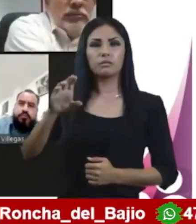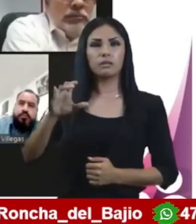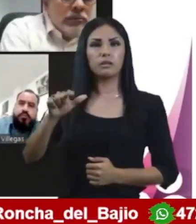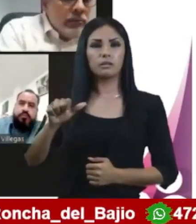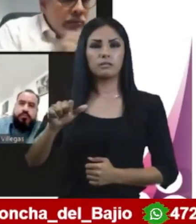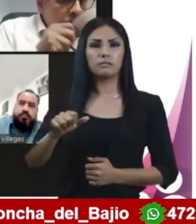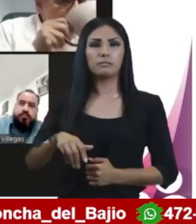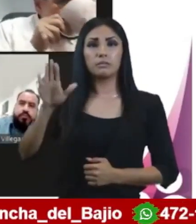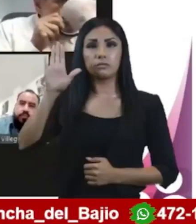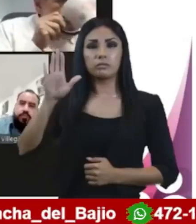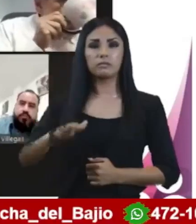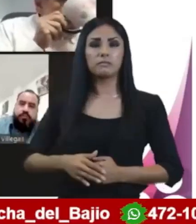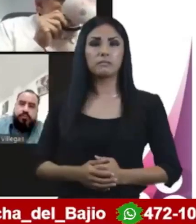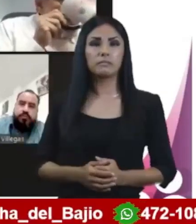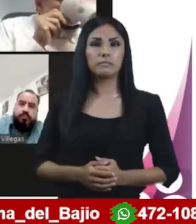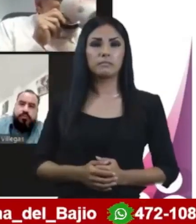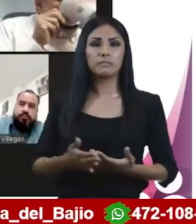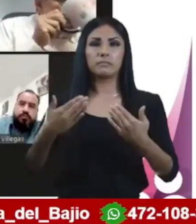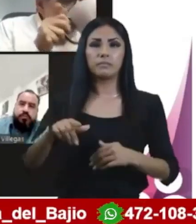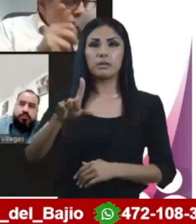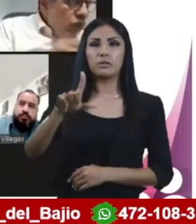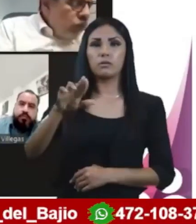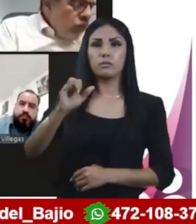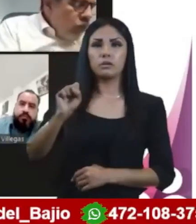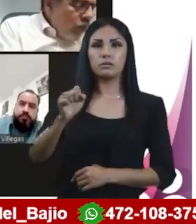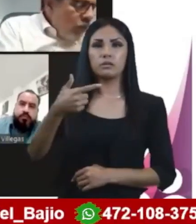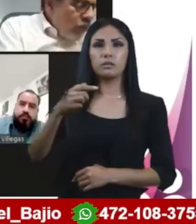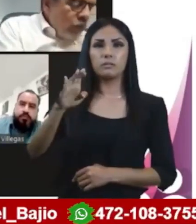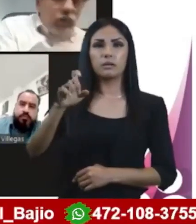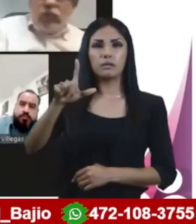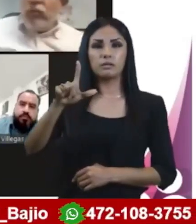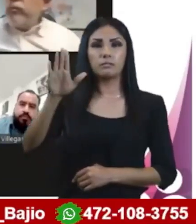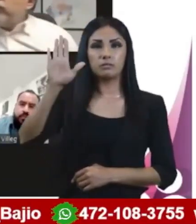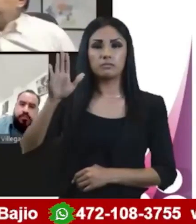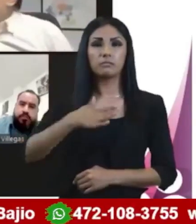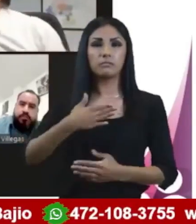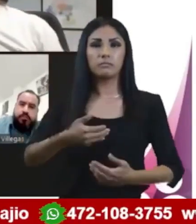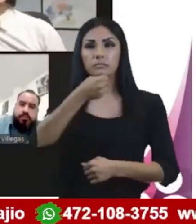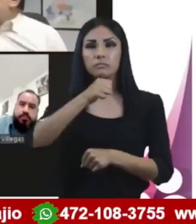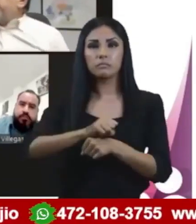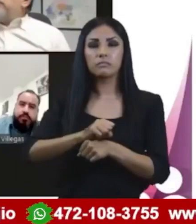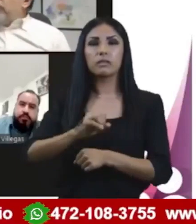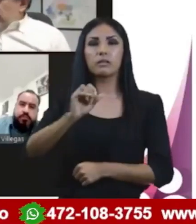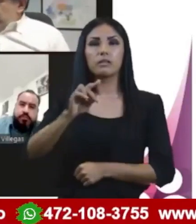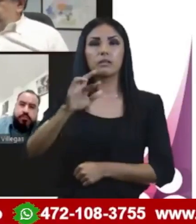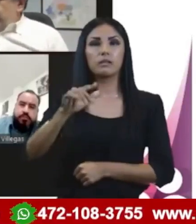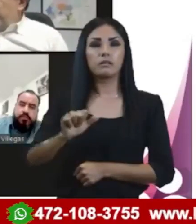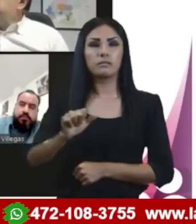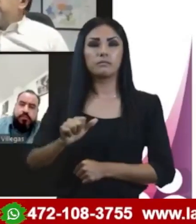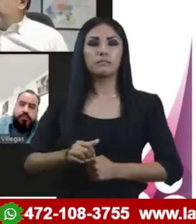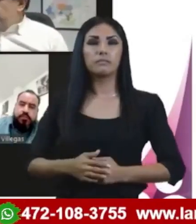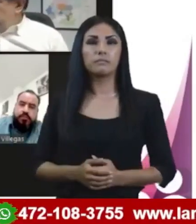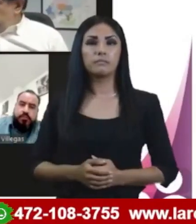ejecutiva en los siguientes plazos para gobernador del 16 al 22 de noviembre de este año